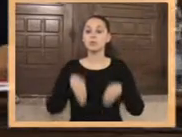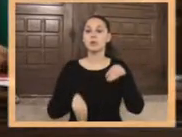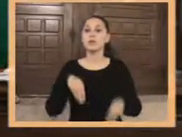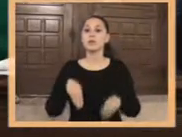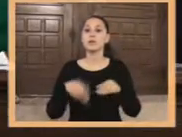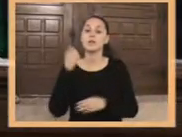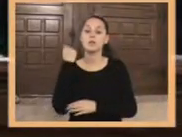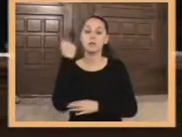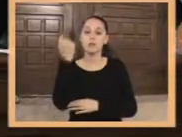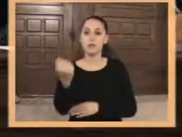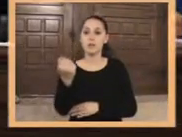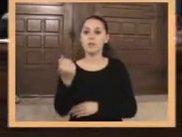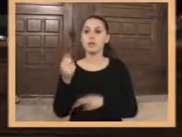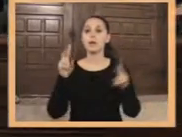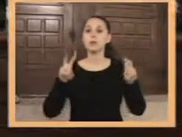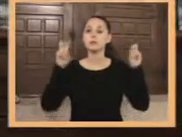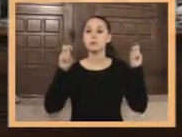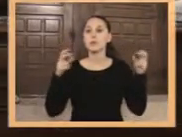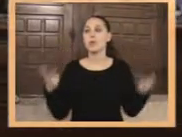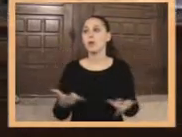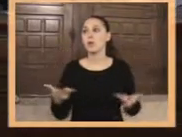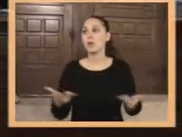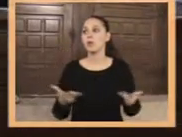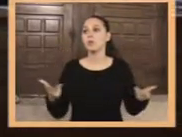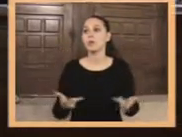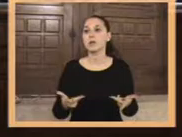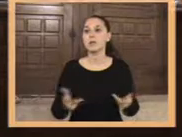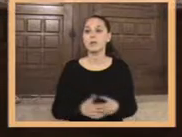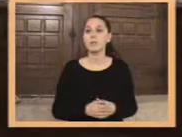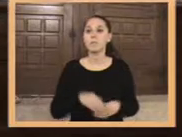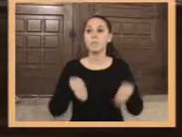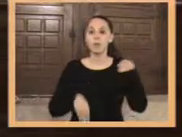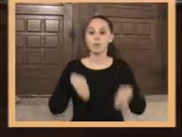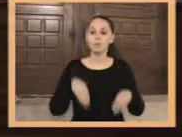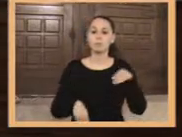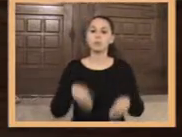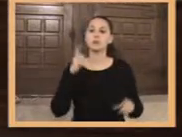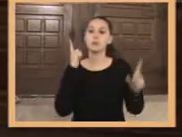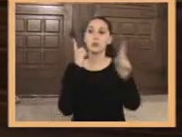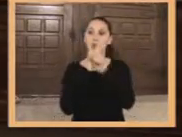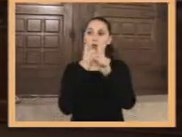Pasamos a votación de la urgencia. Hemos cumplido el reglamento fielmente. ¿Votos en contra de la urgencia?